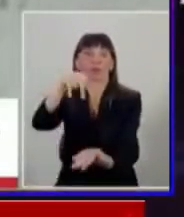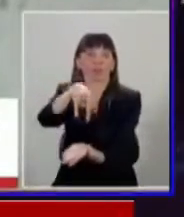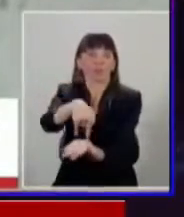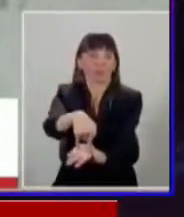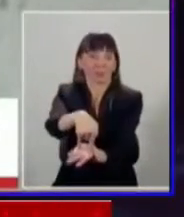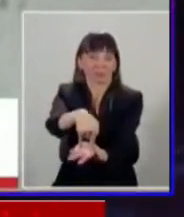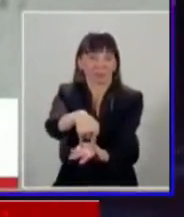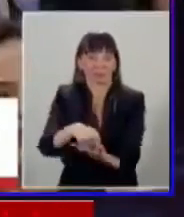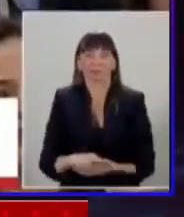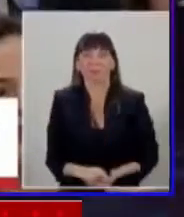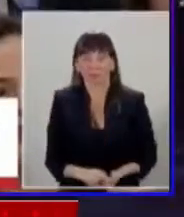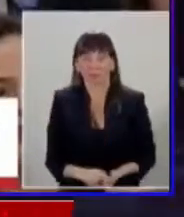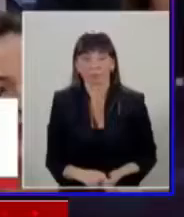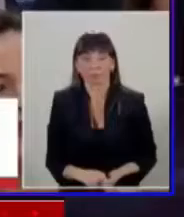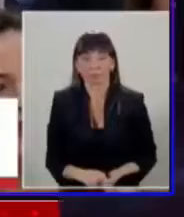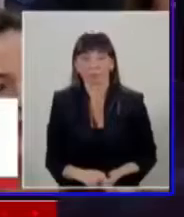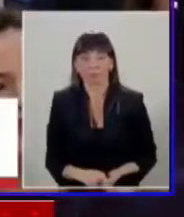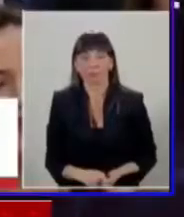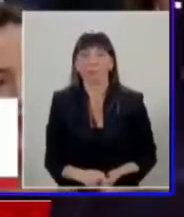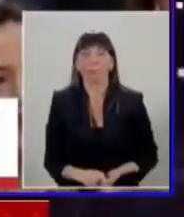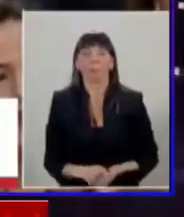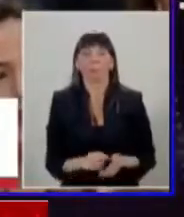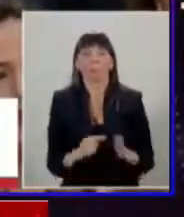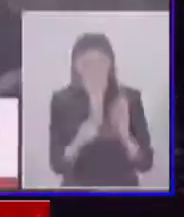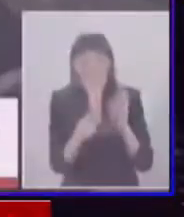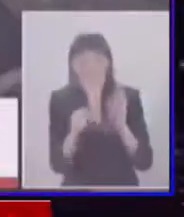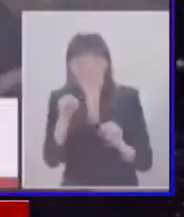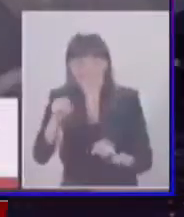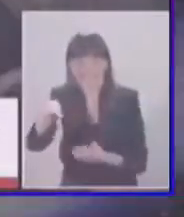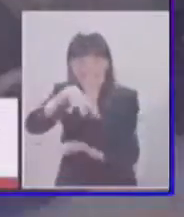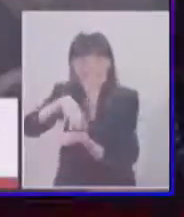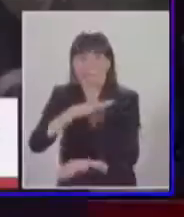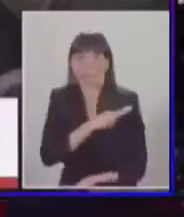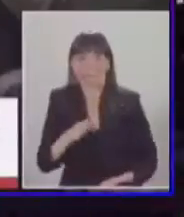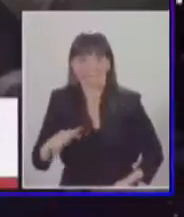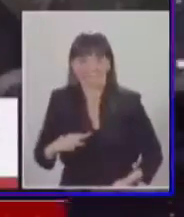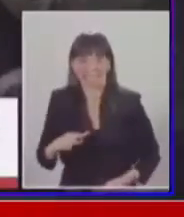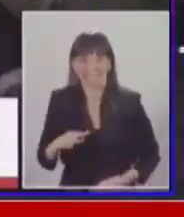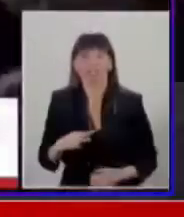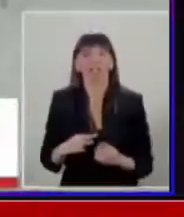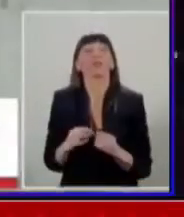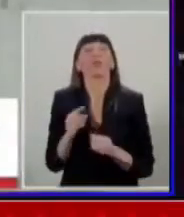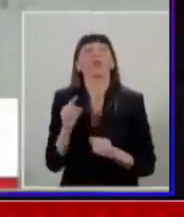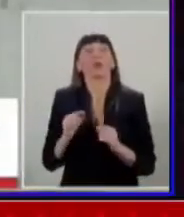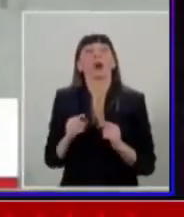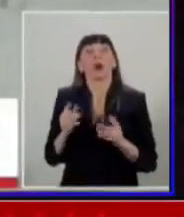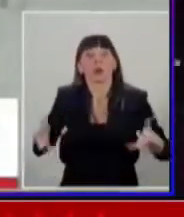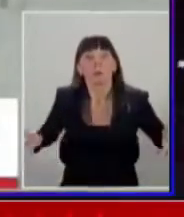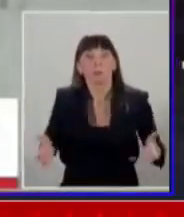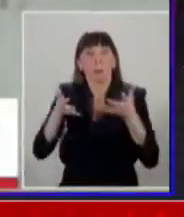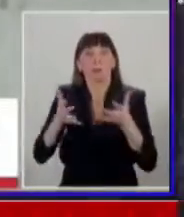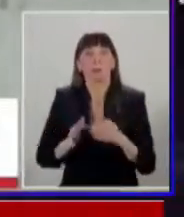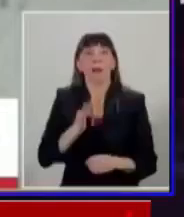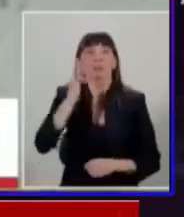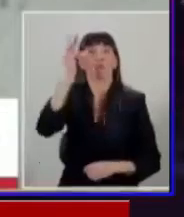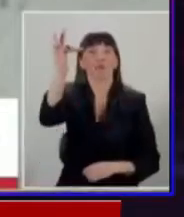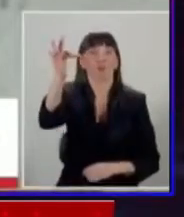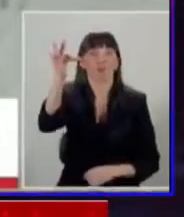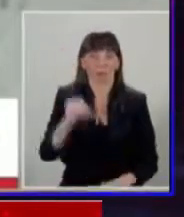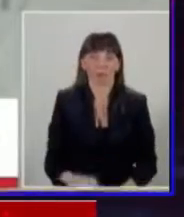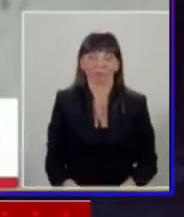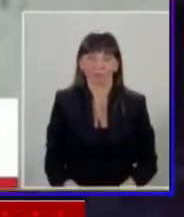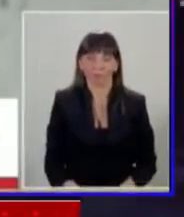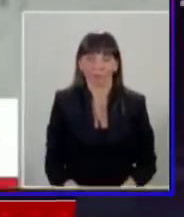caso de nuestra región lamentablemente se habló eso sí de muchas cosas positivas el plan